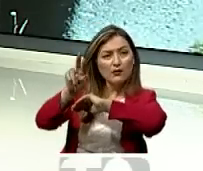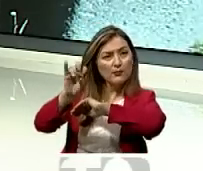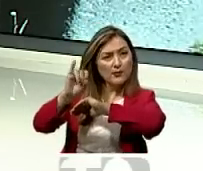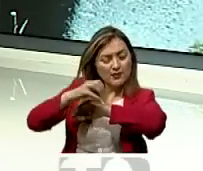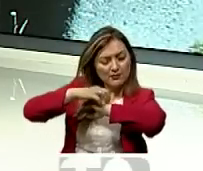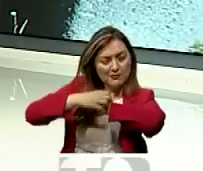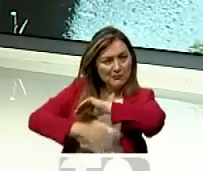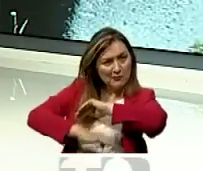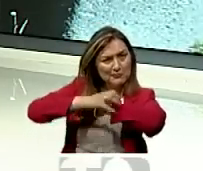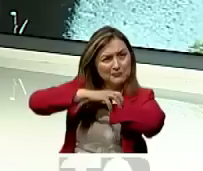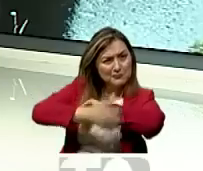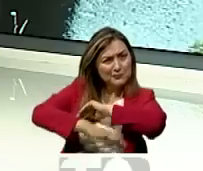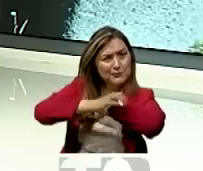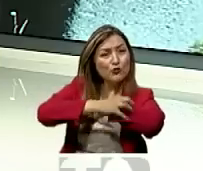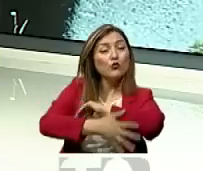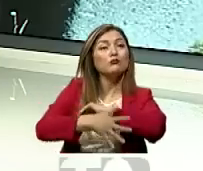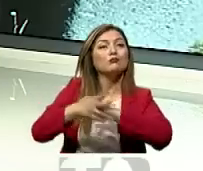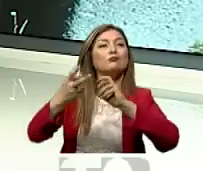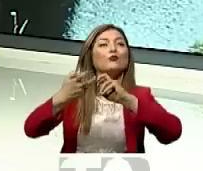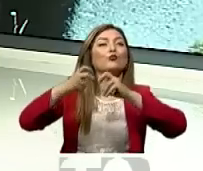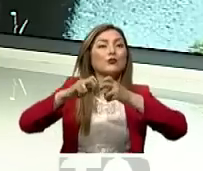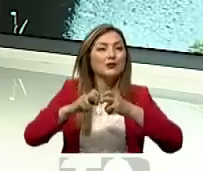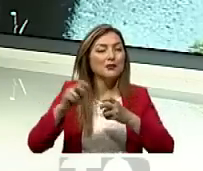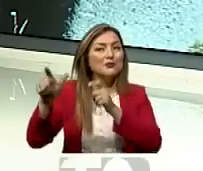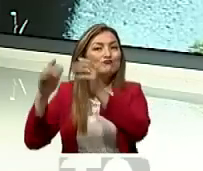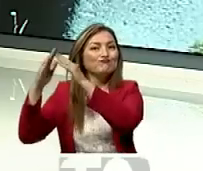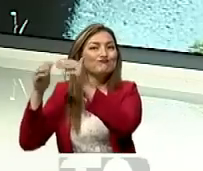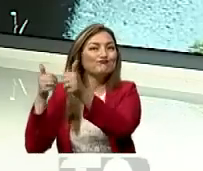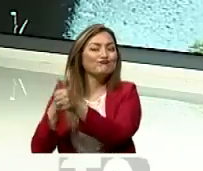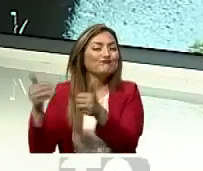problemas a los moradores. Natalie Jiménez se encuentra en el punto con más